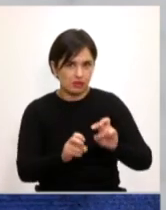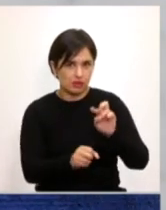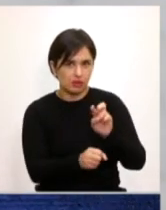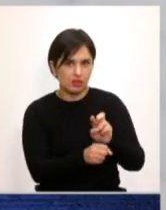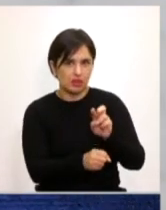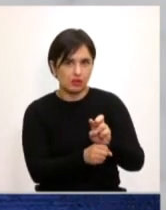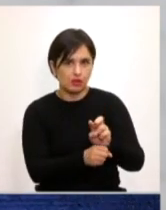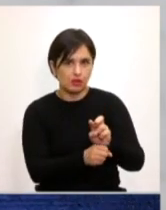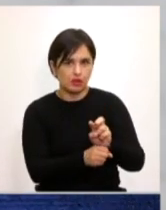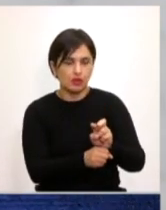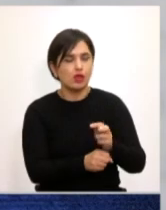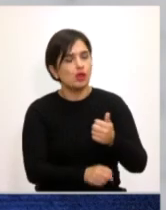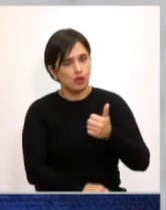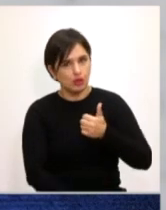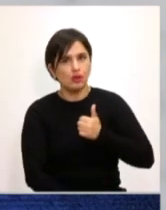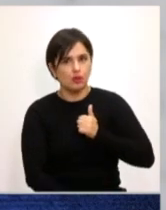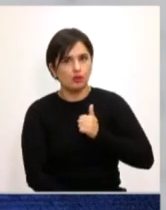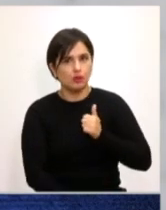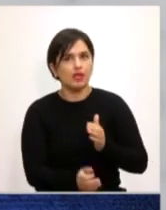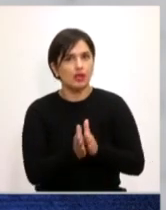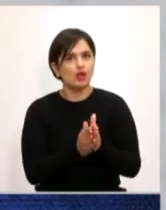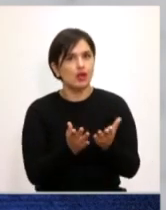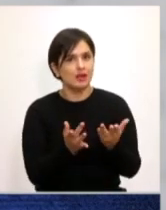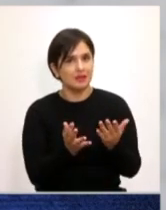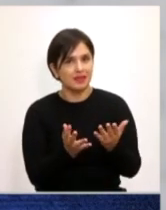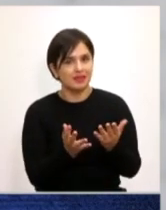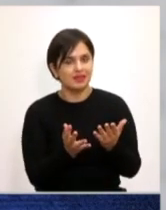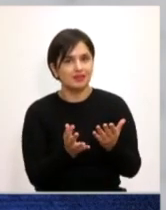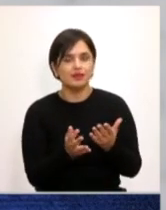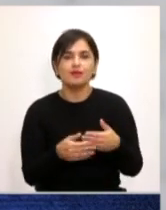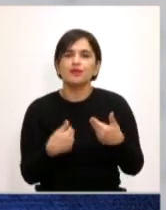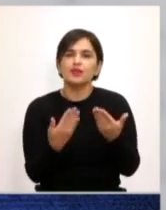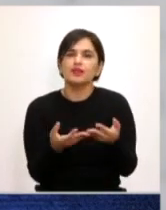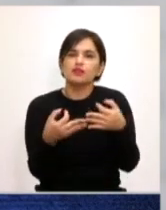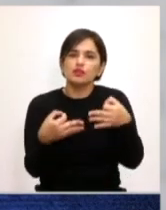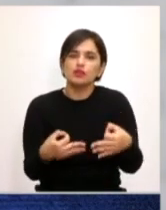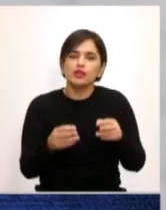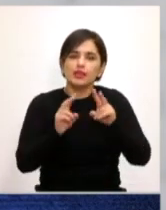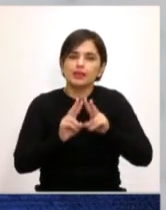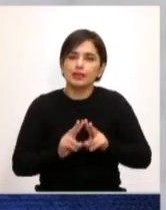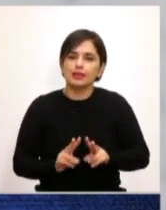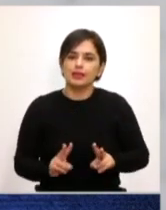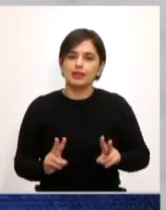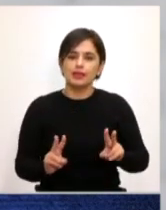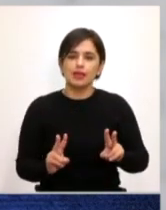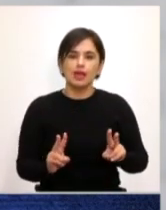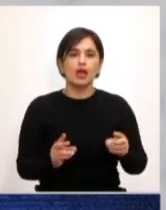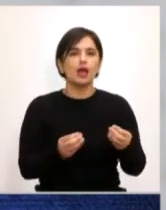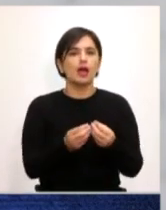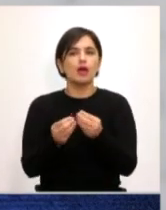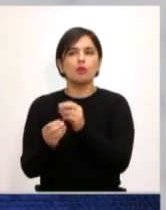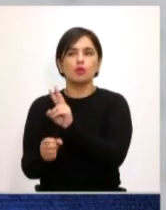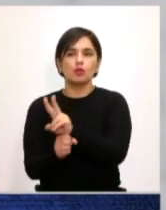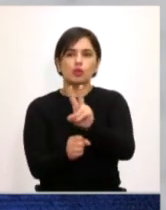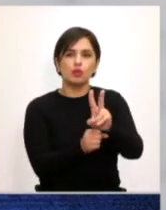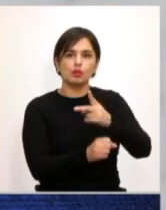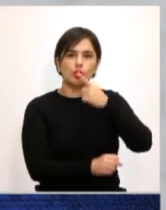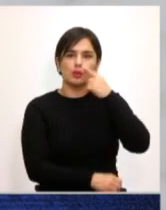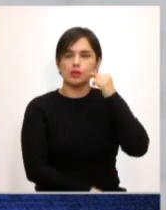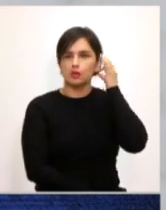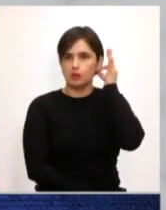Pedagógicas cumplieron con las expectativas, dando seguridad y tranquilidad a miles de profesoras y